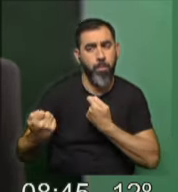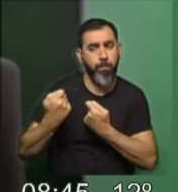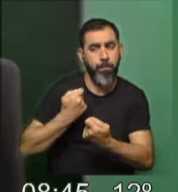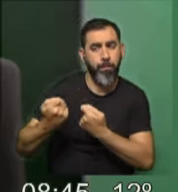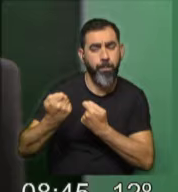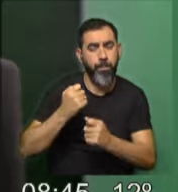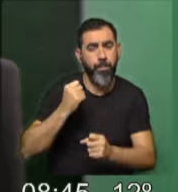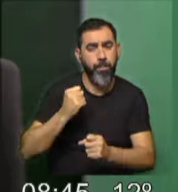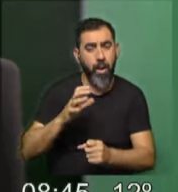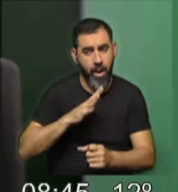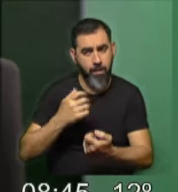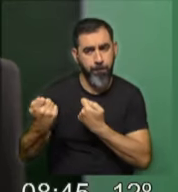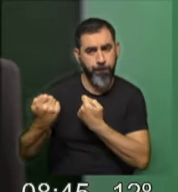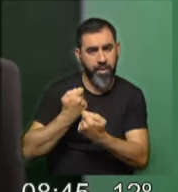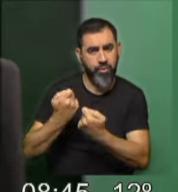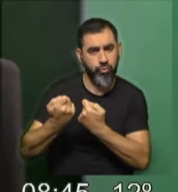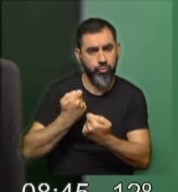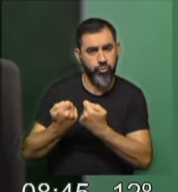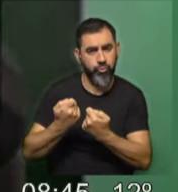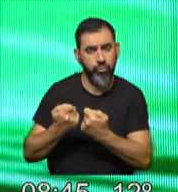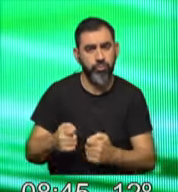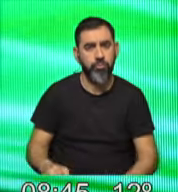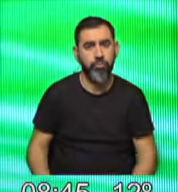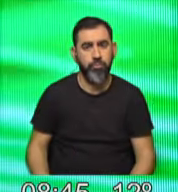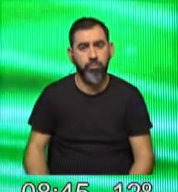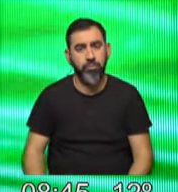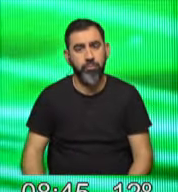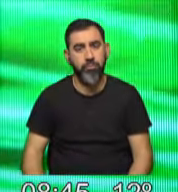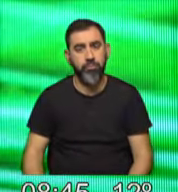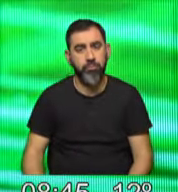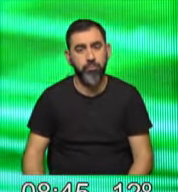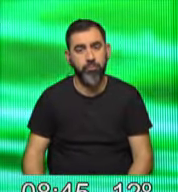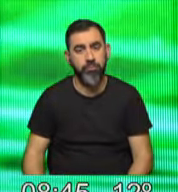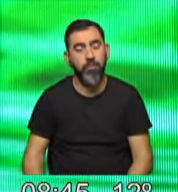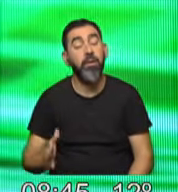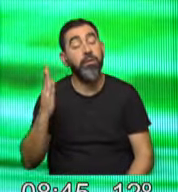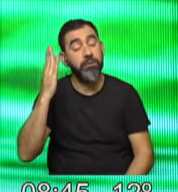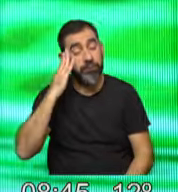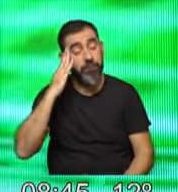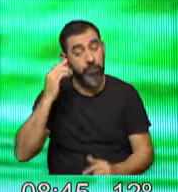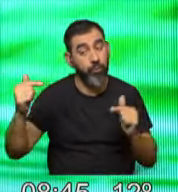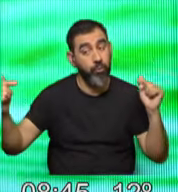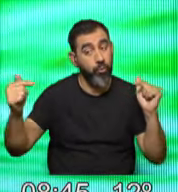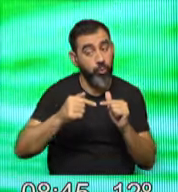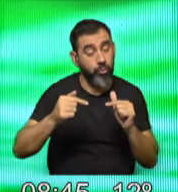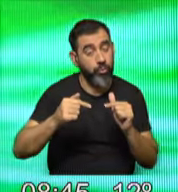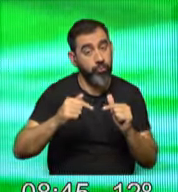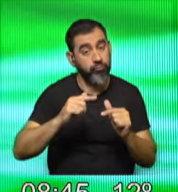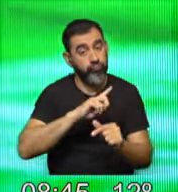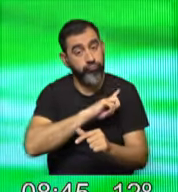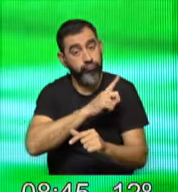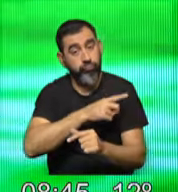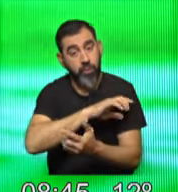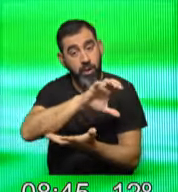Obrera hay presiones por ejemplo para para que esto y bueno sabemos que nos estamos enfrentando al núcleo duro del